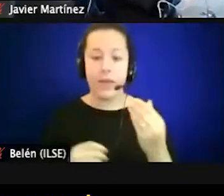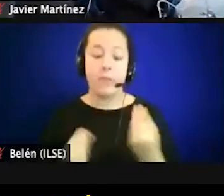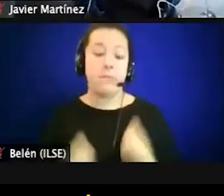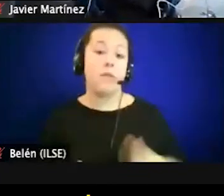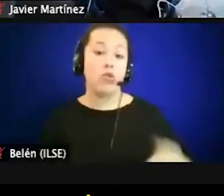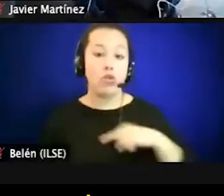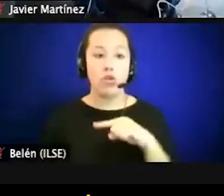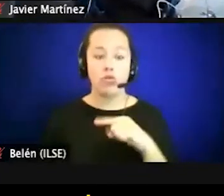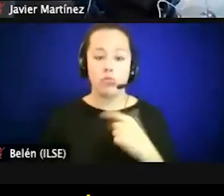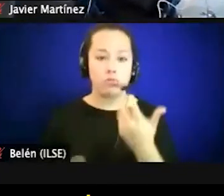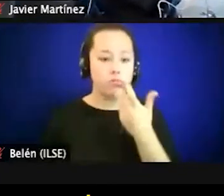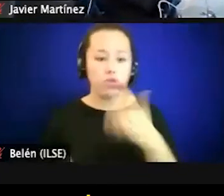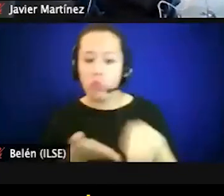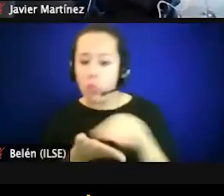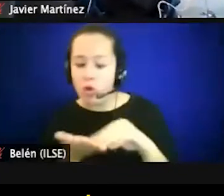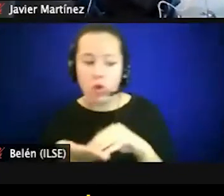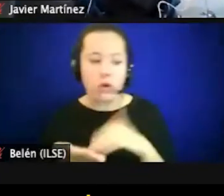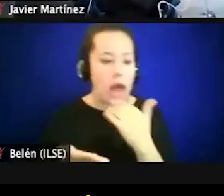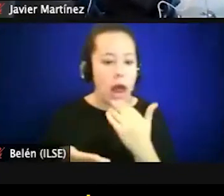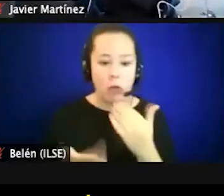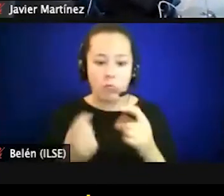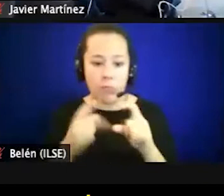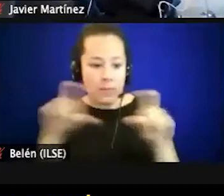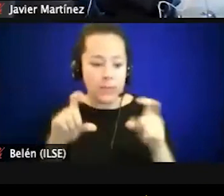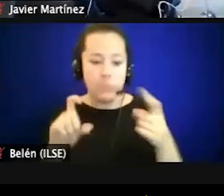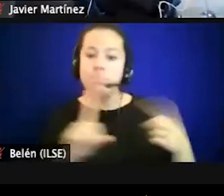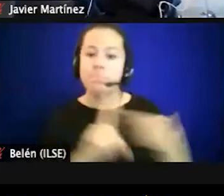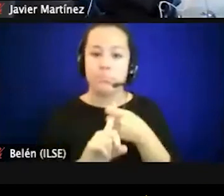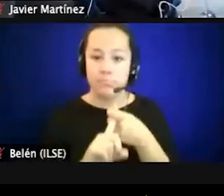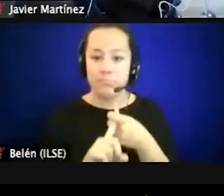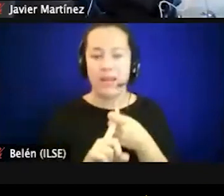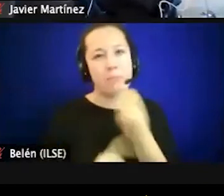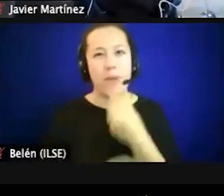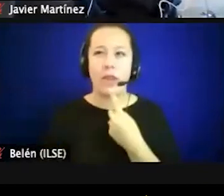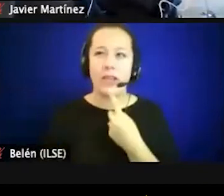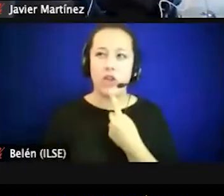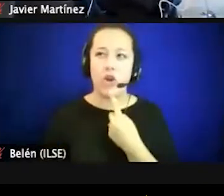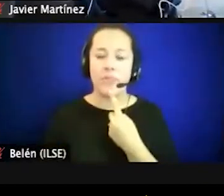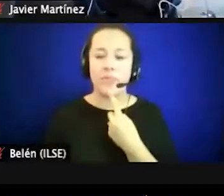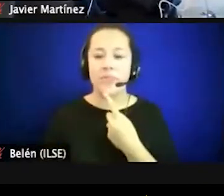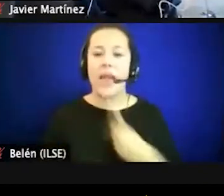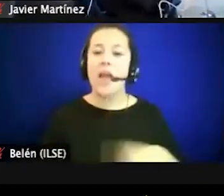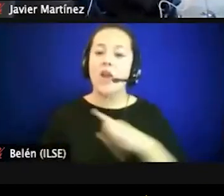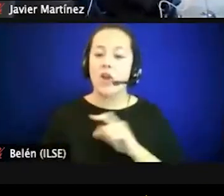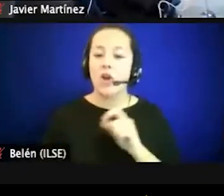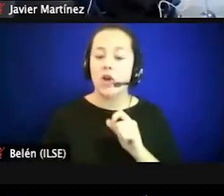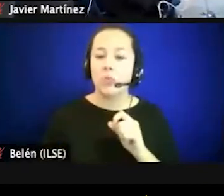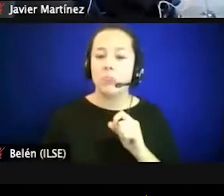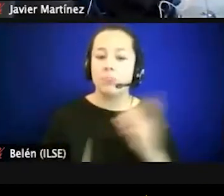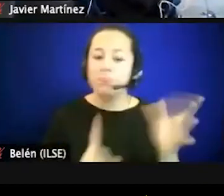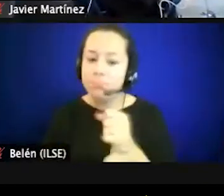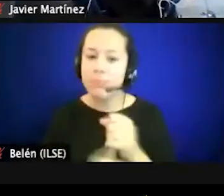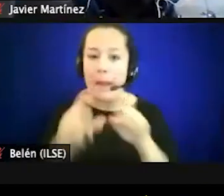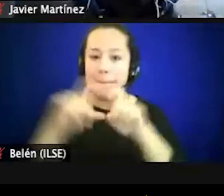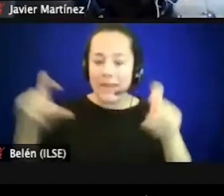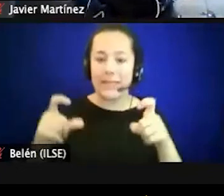identificamos soluciones de estas empresas, o mejor dicho, identificamos empresas con estas soluciones o proyectos